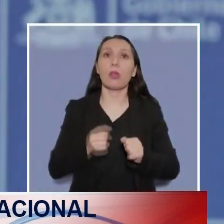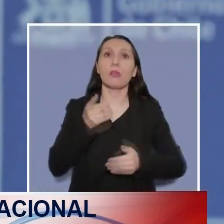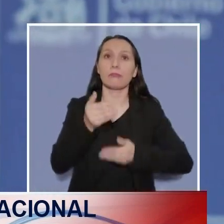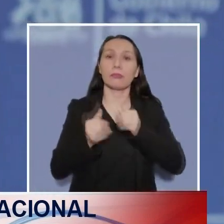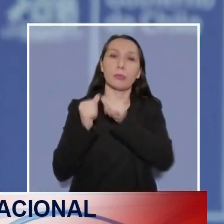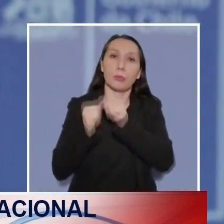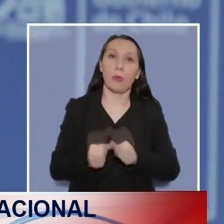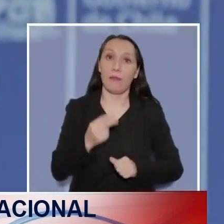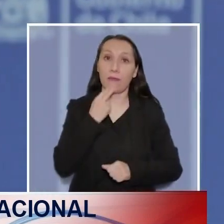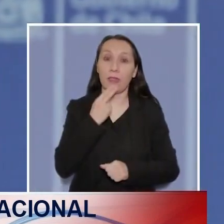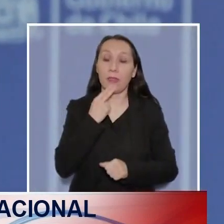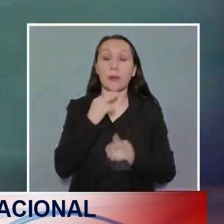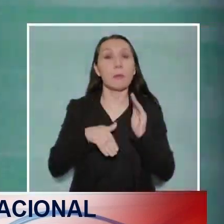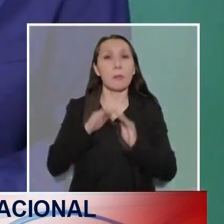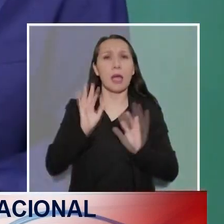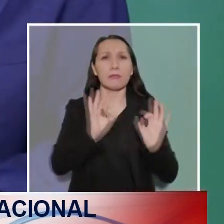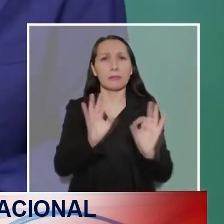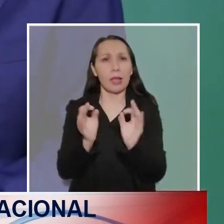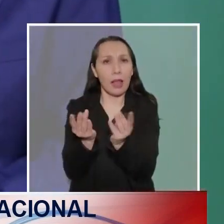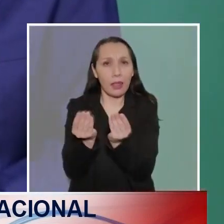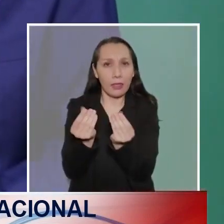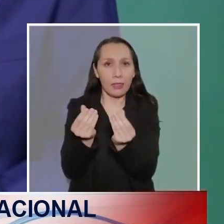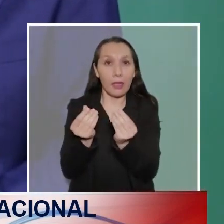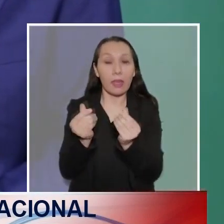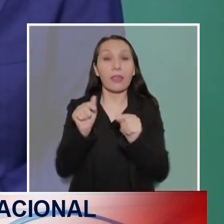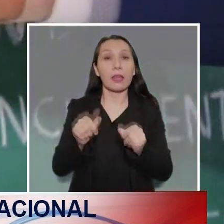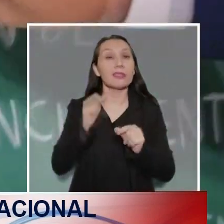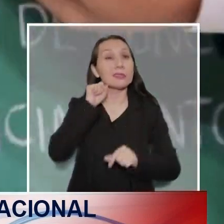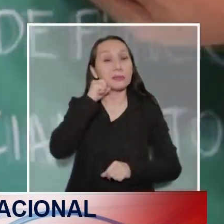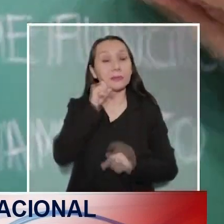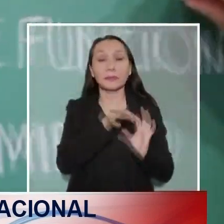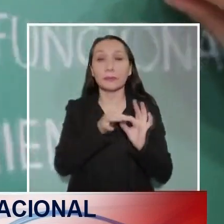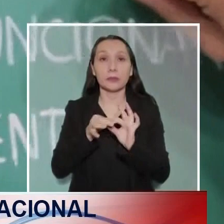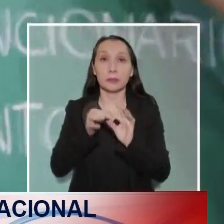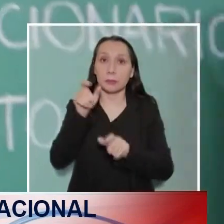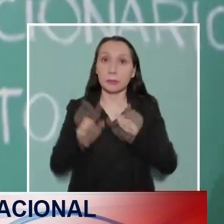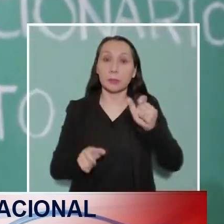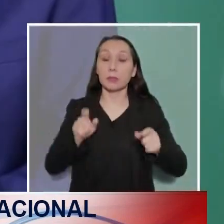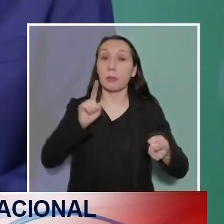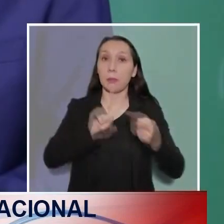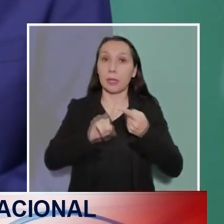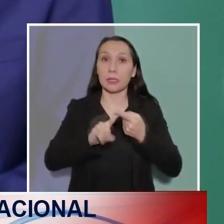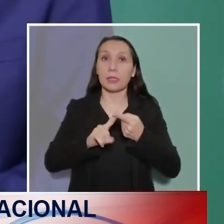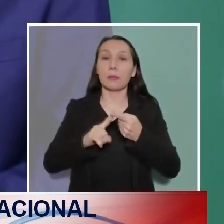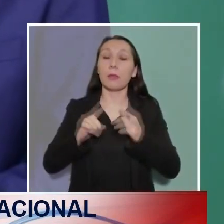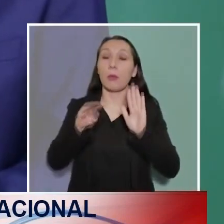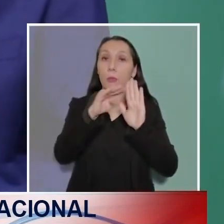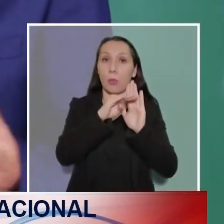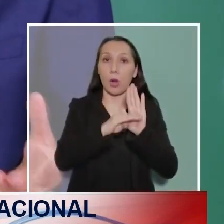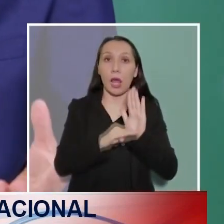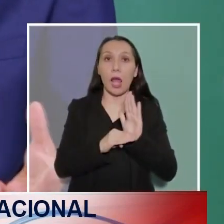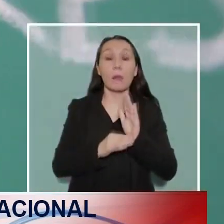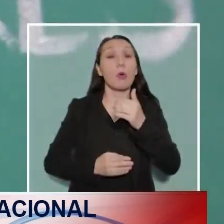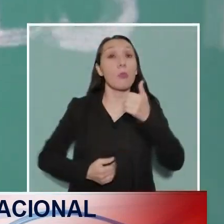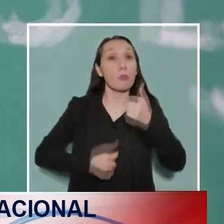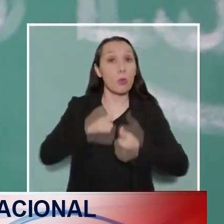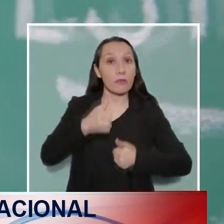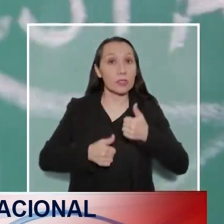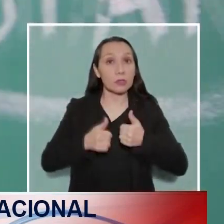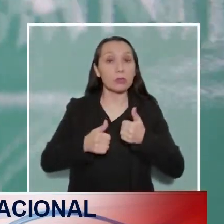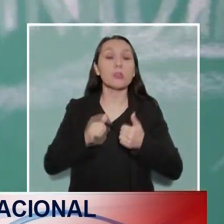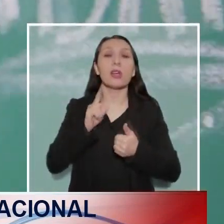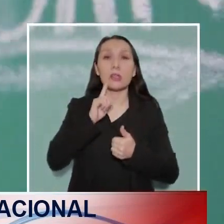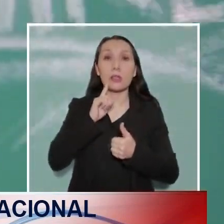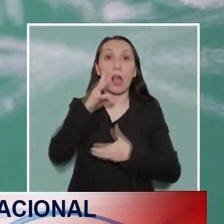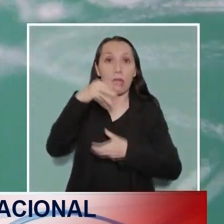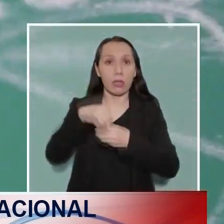la implementación de políticas y el desarrollo de programas que contribuyan a la modificación de la conducta delictiva y la reinserción social de